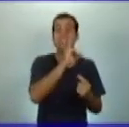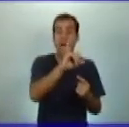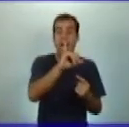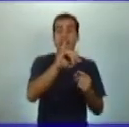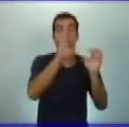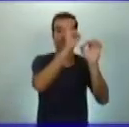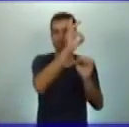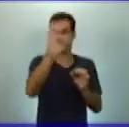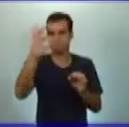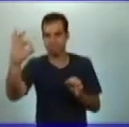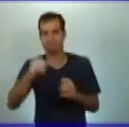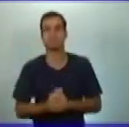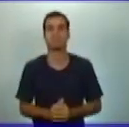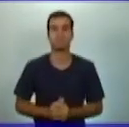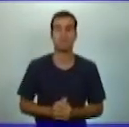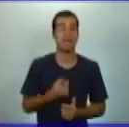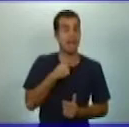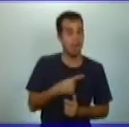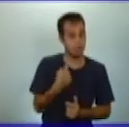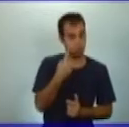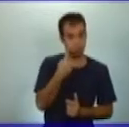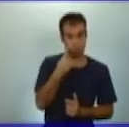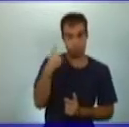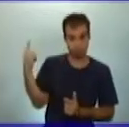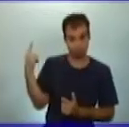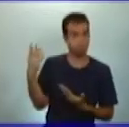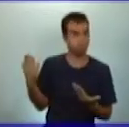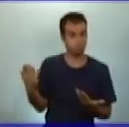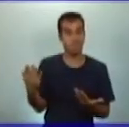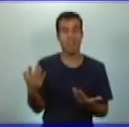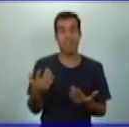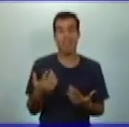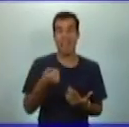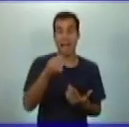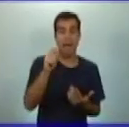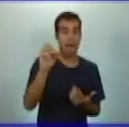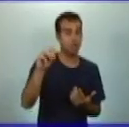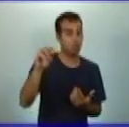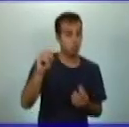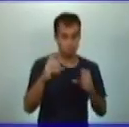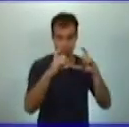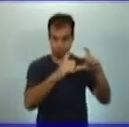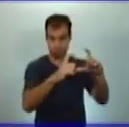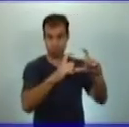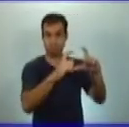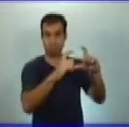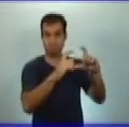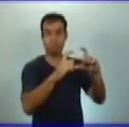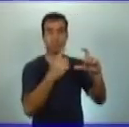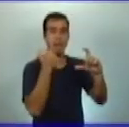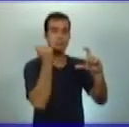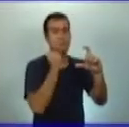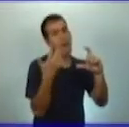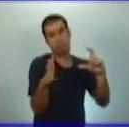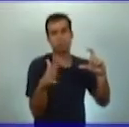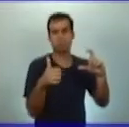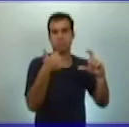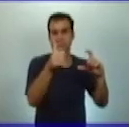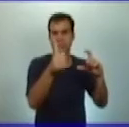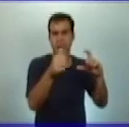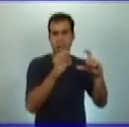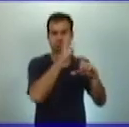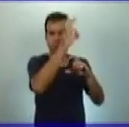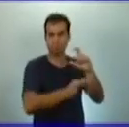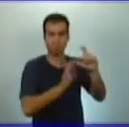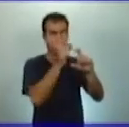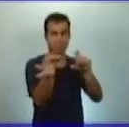Si tuviéramos un átomo donde tuviera más de 10 electrones, tendríamos que representar